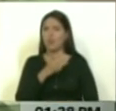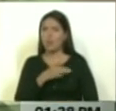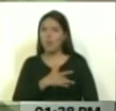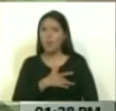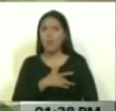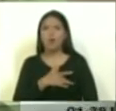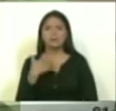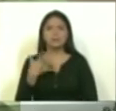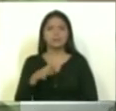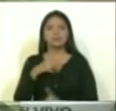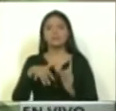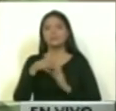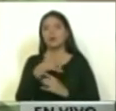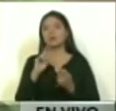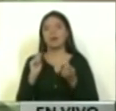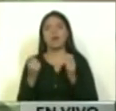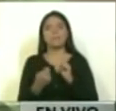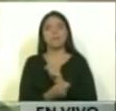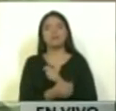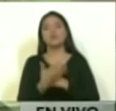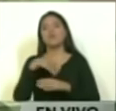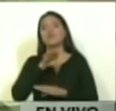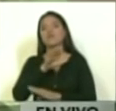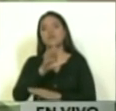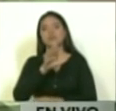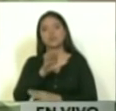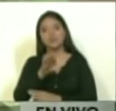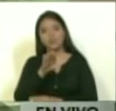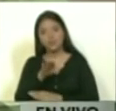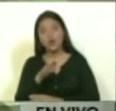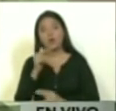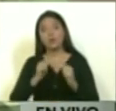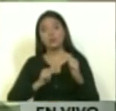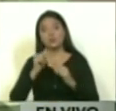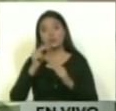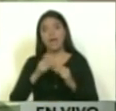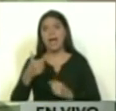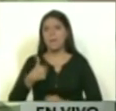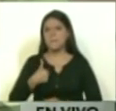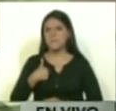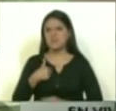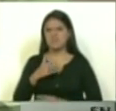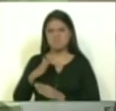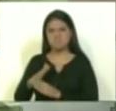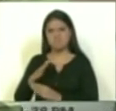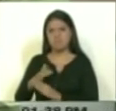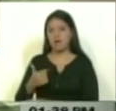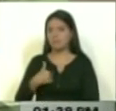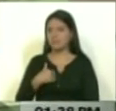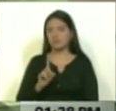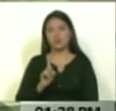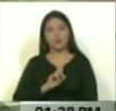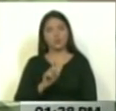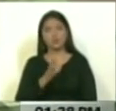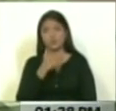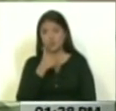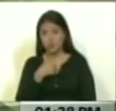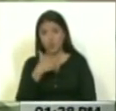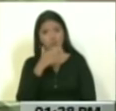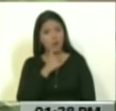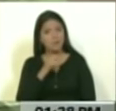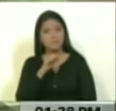y convirtiéndolas en certidumbres de futuro. Y construyendo, mira, a mí nada me va a parar, nadie me va a parar. No le tengo miedo a nada